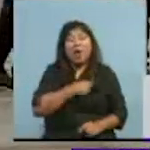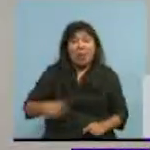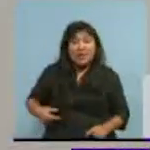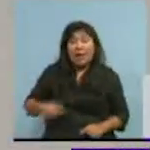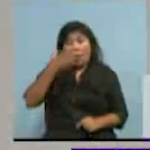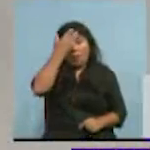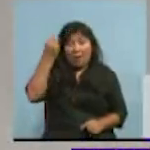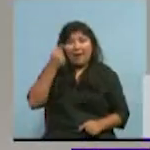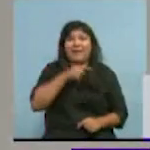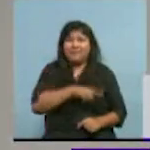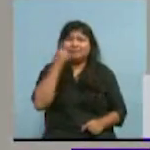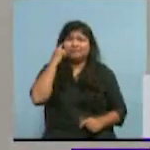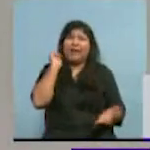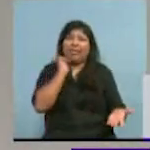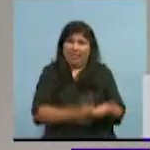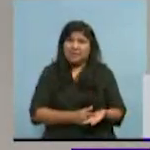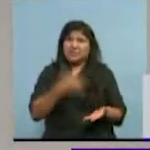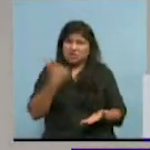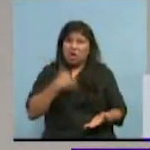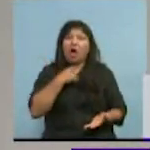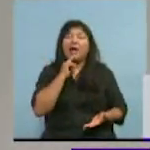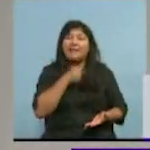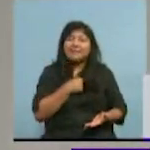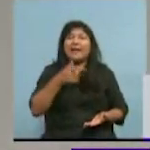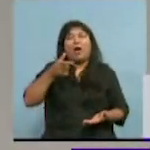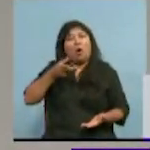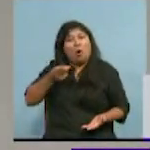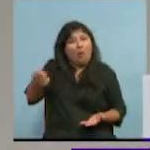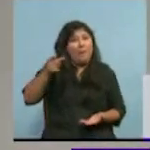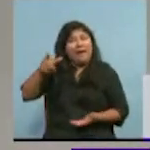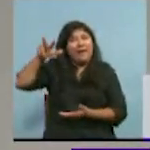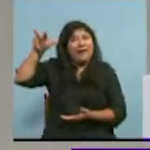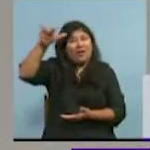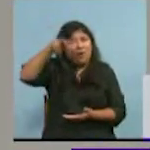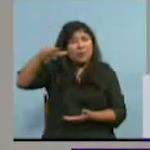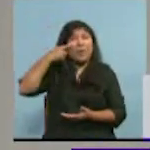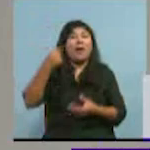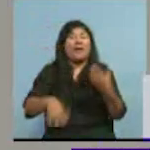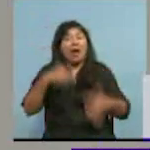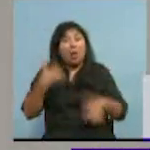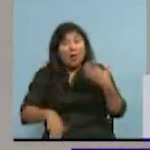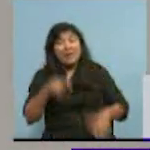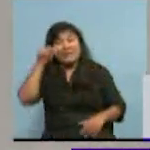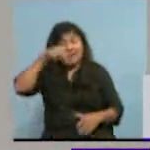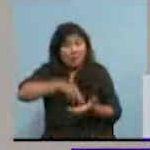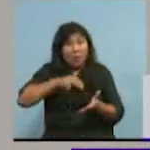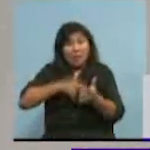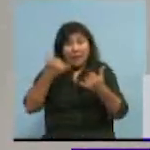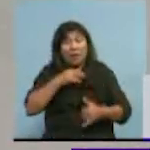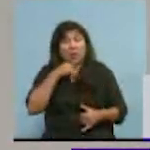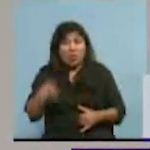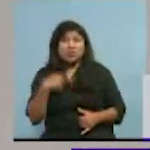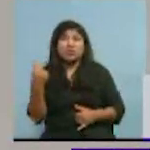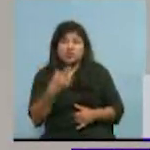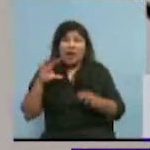helicóptero, como decíamos, para que cada vez que lo necesitemos por una cuestión de urgencia no tengamos que pedir prestado a las Fuerzas de